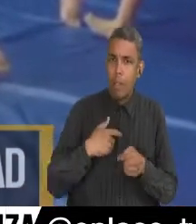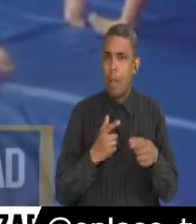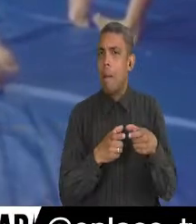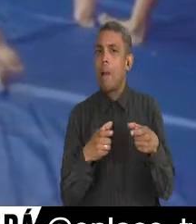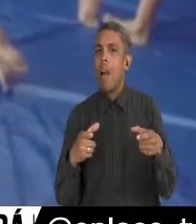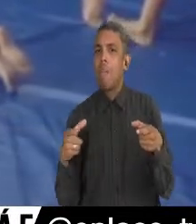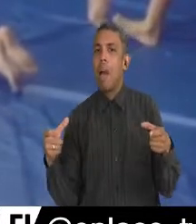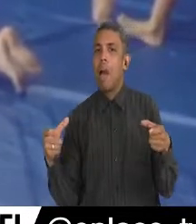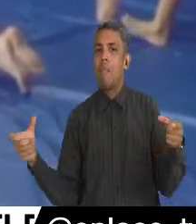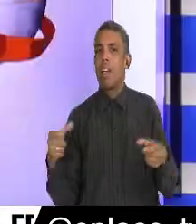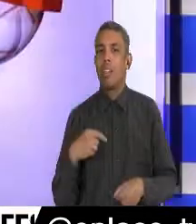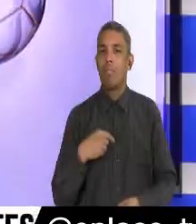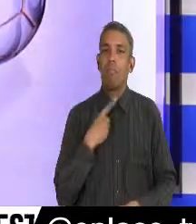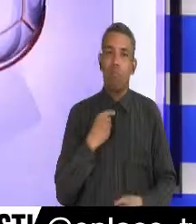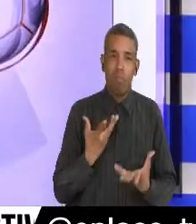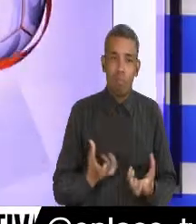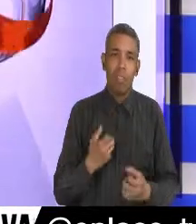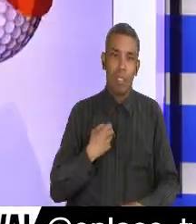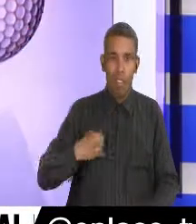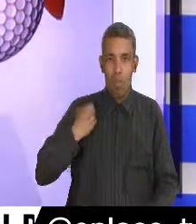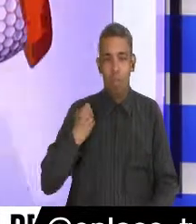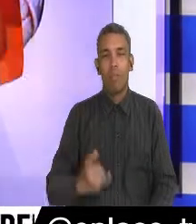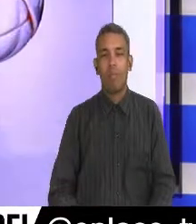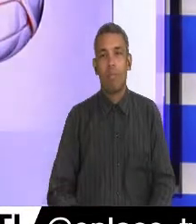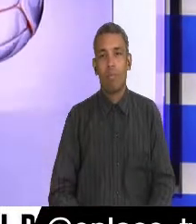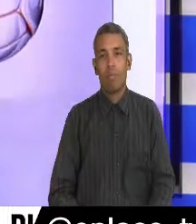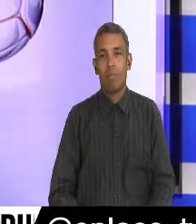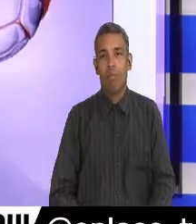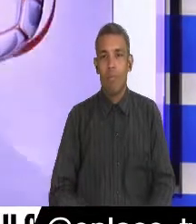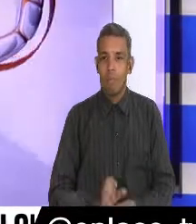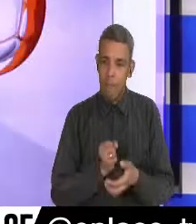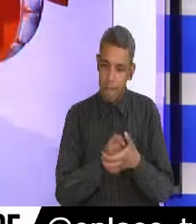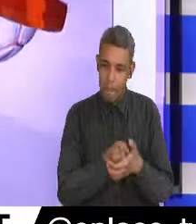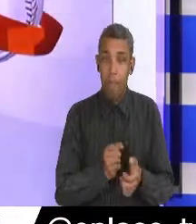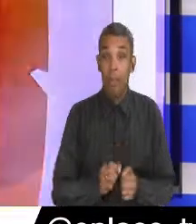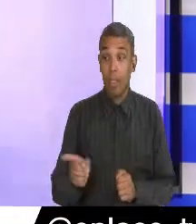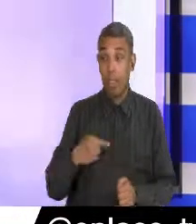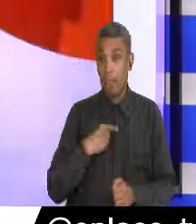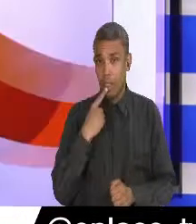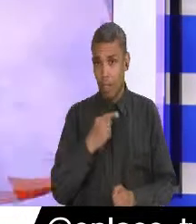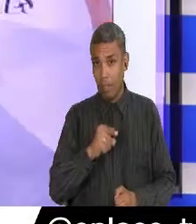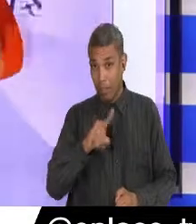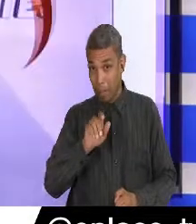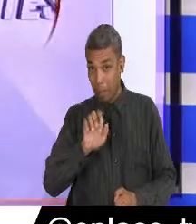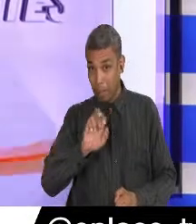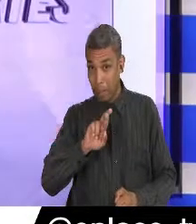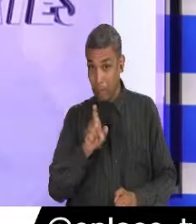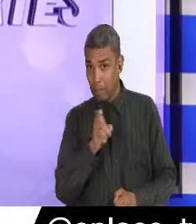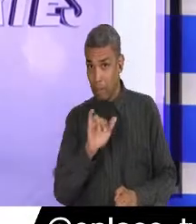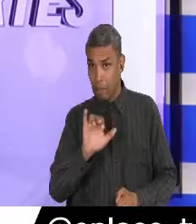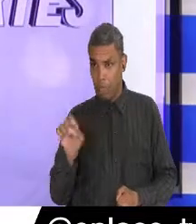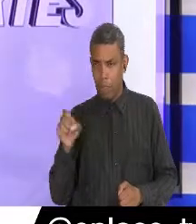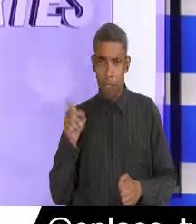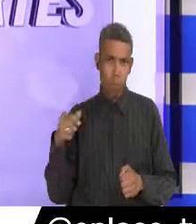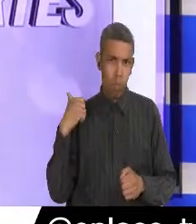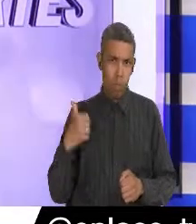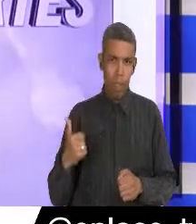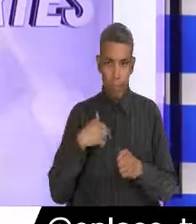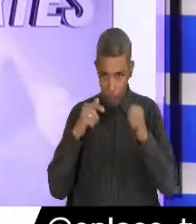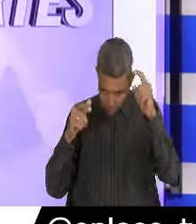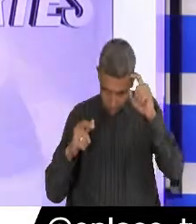puerto petrolero. Sin duda una excelente participación de Sergio Camaño, y 28 son los participantes de la